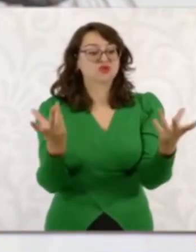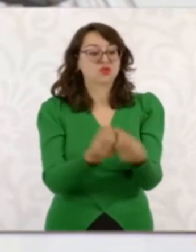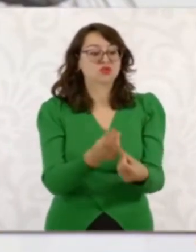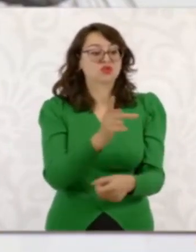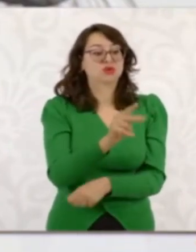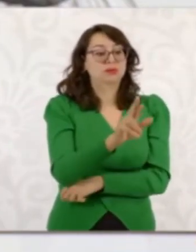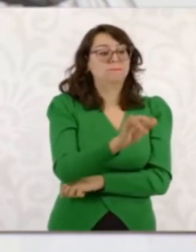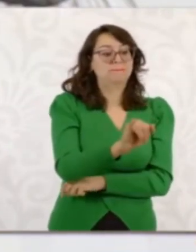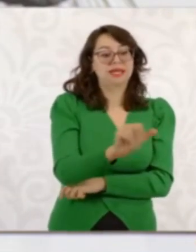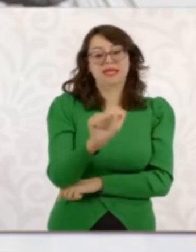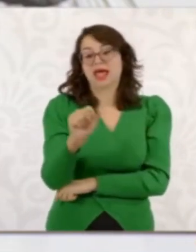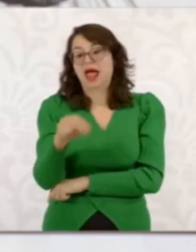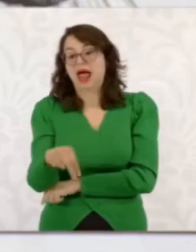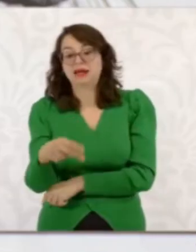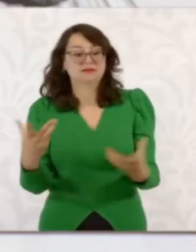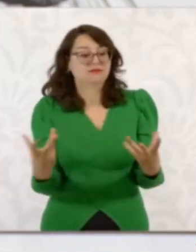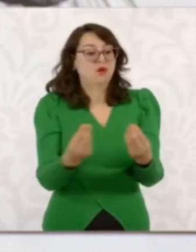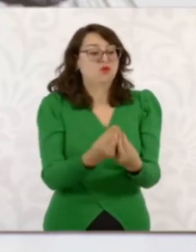PRIAN.